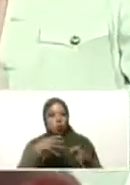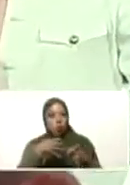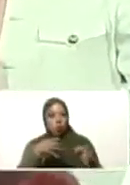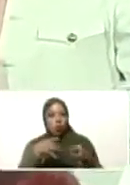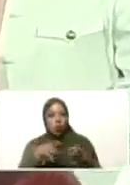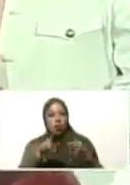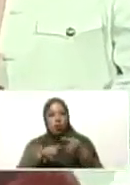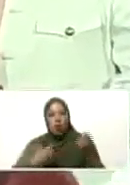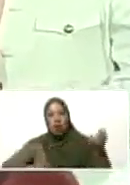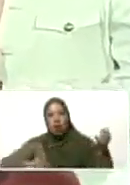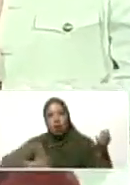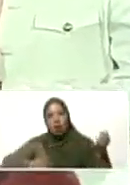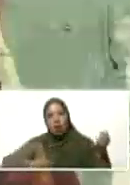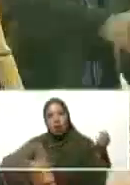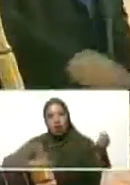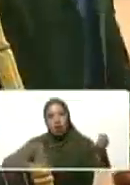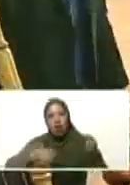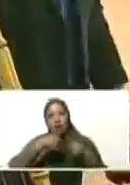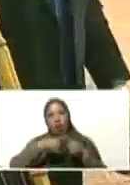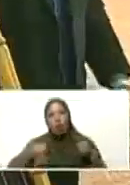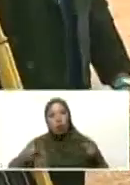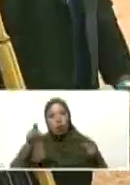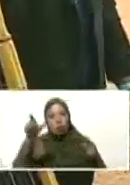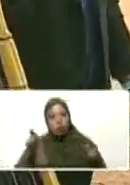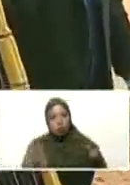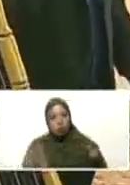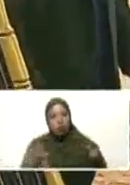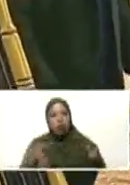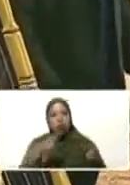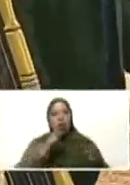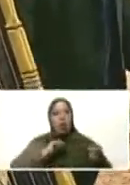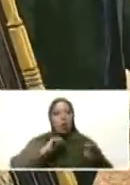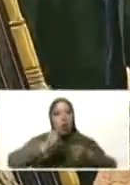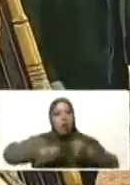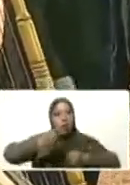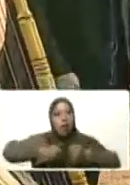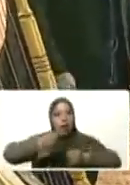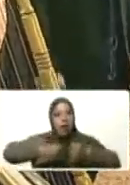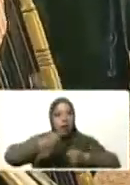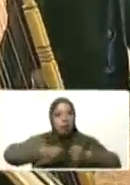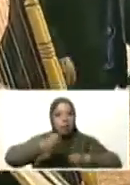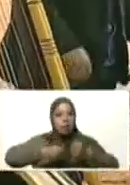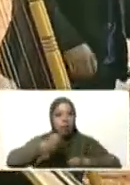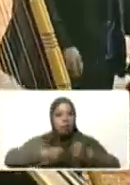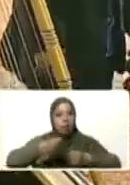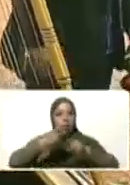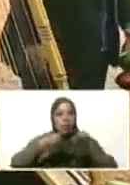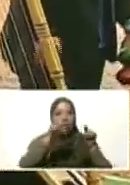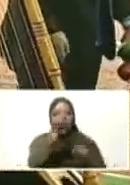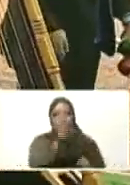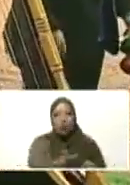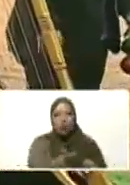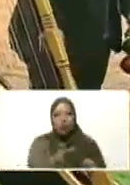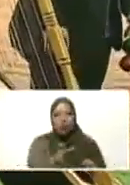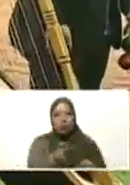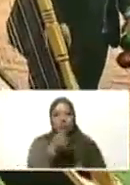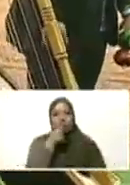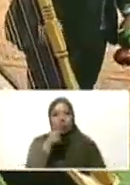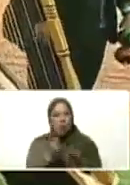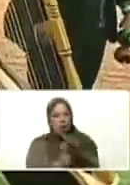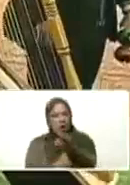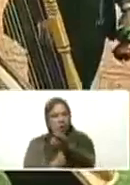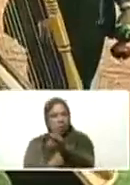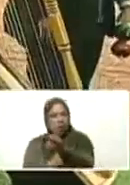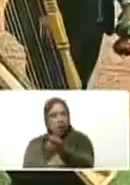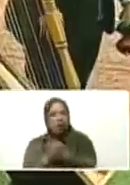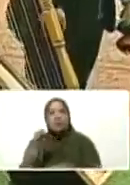cuatro, Macorio Zambrano en el bajo, los Zambrano, la Zambranera, pues. ¿Ah? ¿Son hermanos?